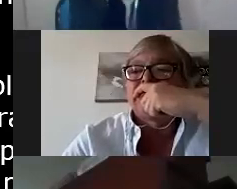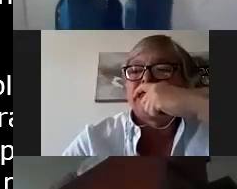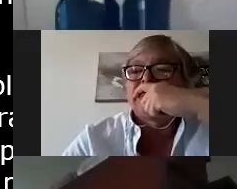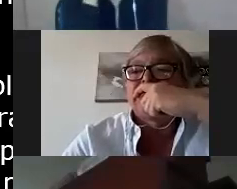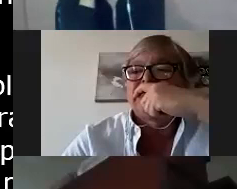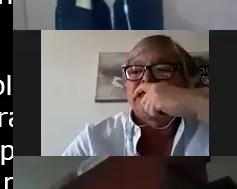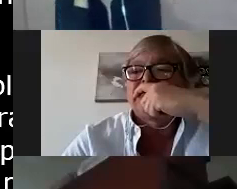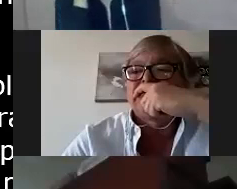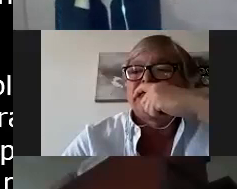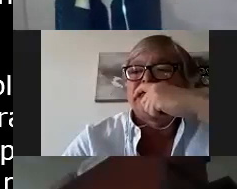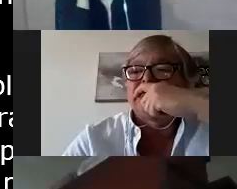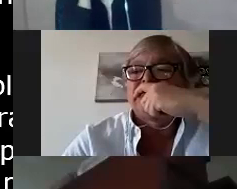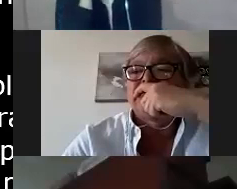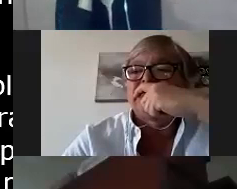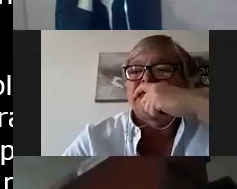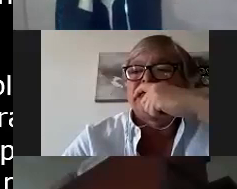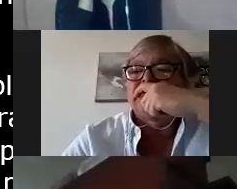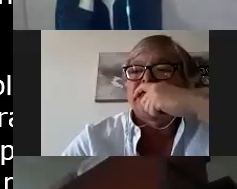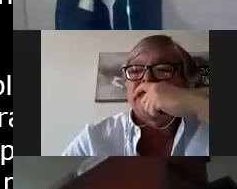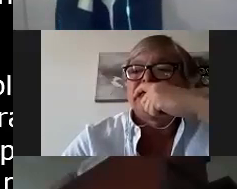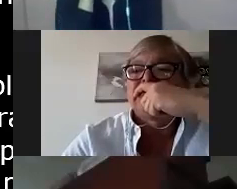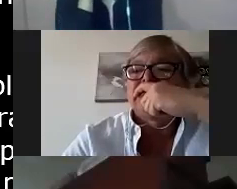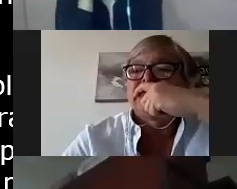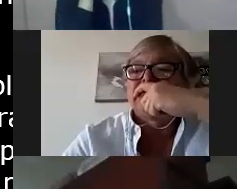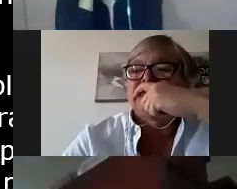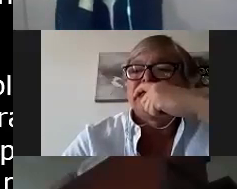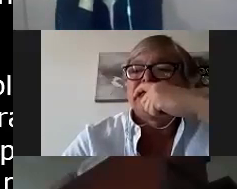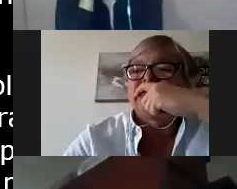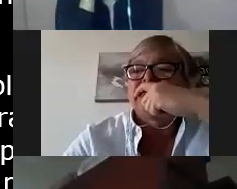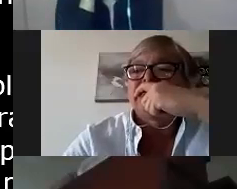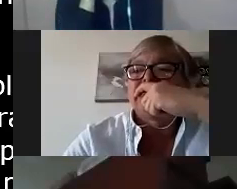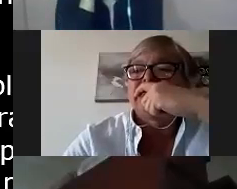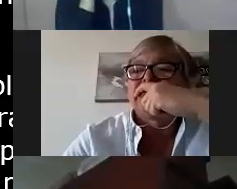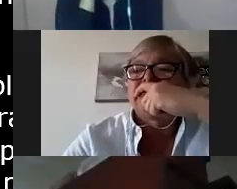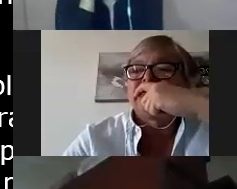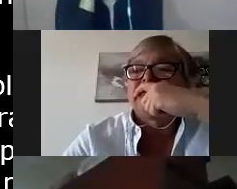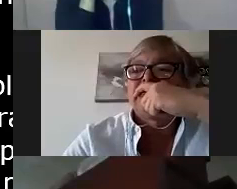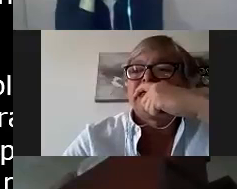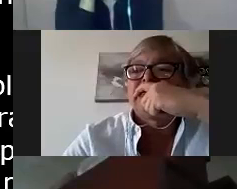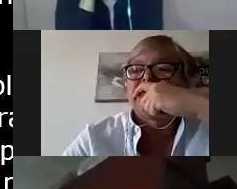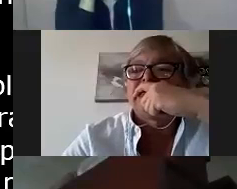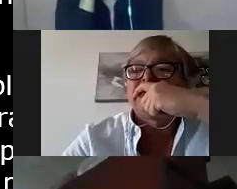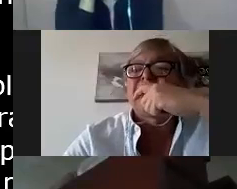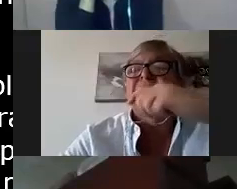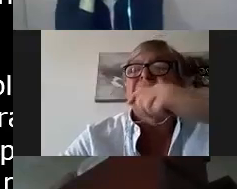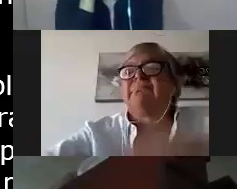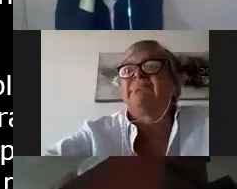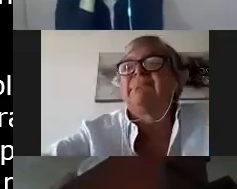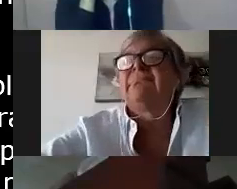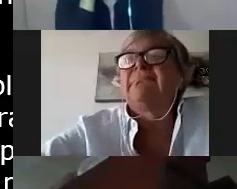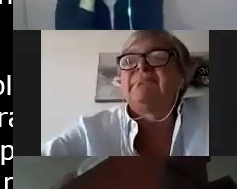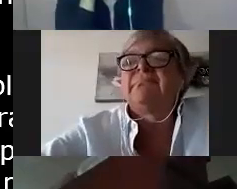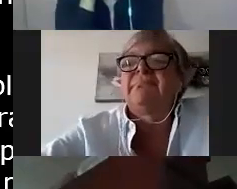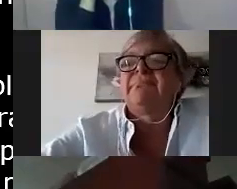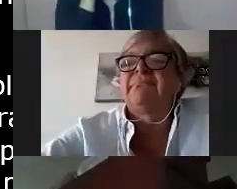distintos tipos de transporte colectivo terrestre sometido al control de la autoridad nacional de corta, media y larga